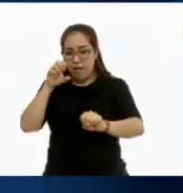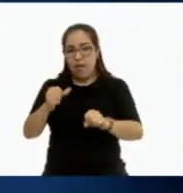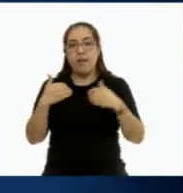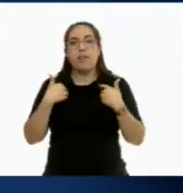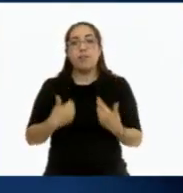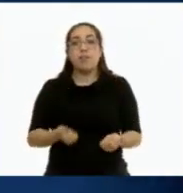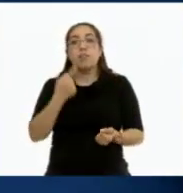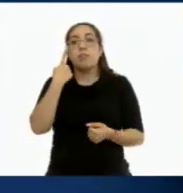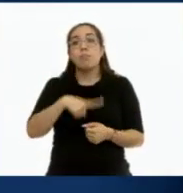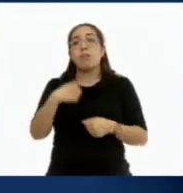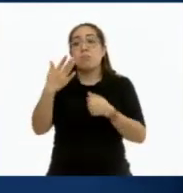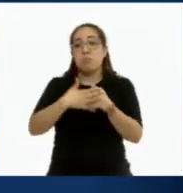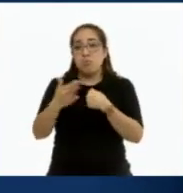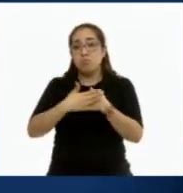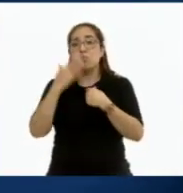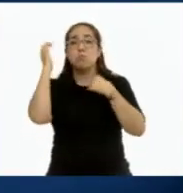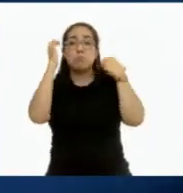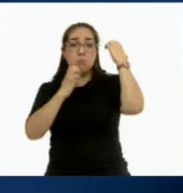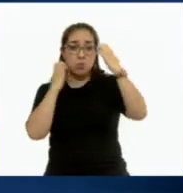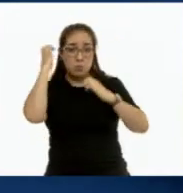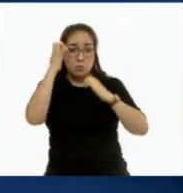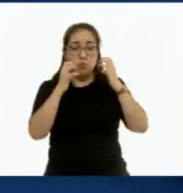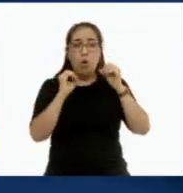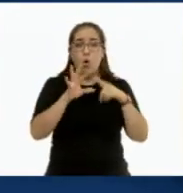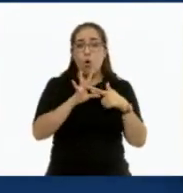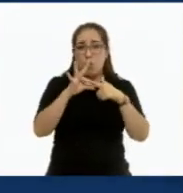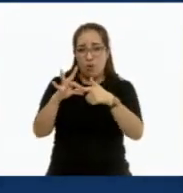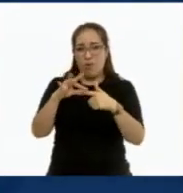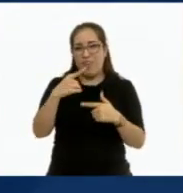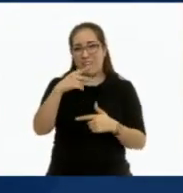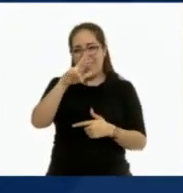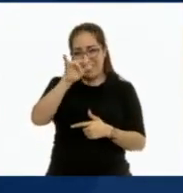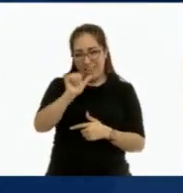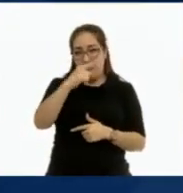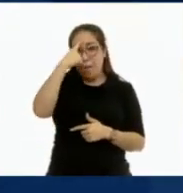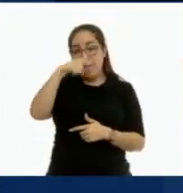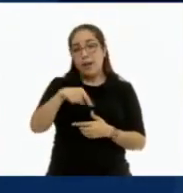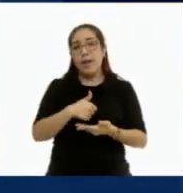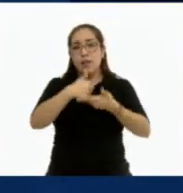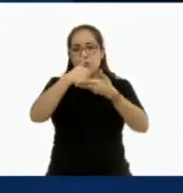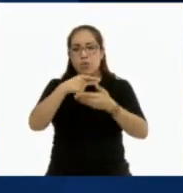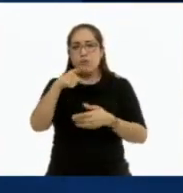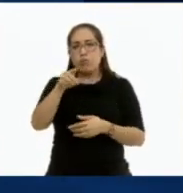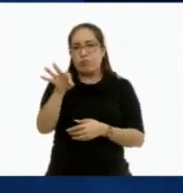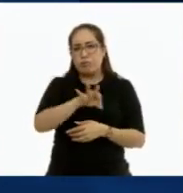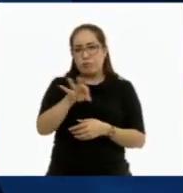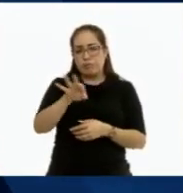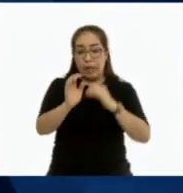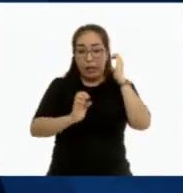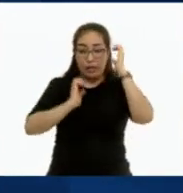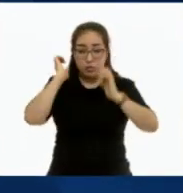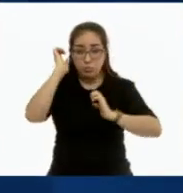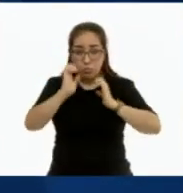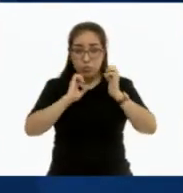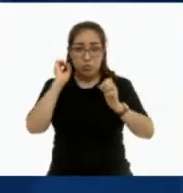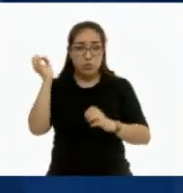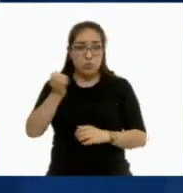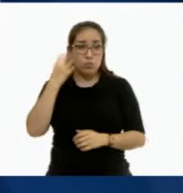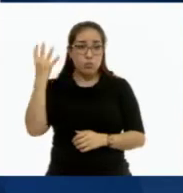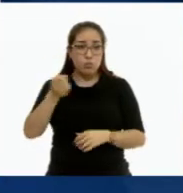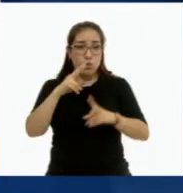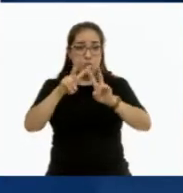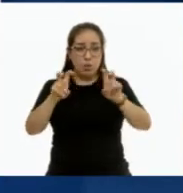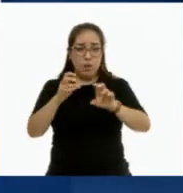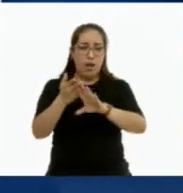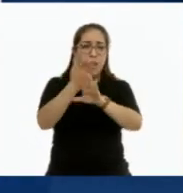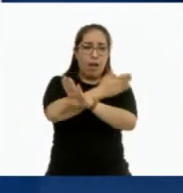una exposición. Cuando tú vas a tener alguna exposición, vas a dar algún tema, un cuadro